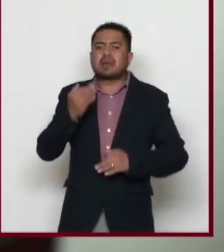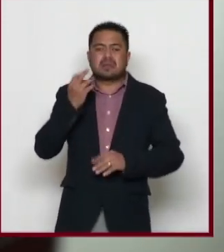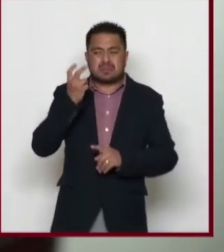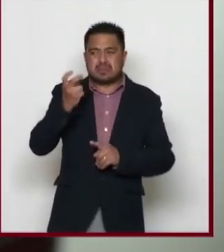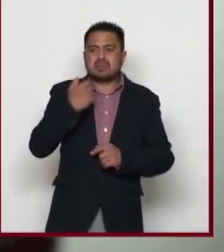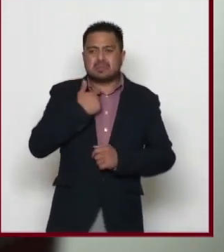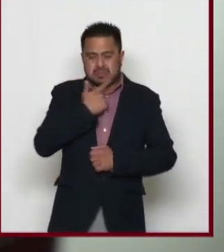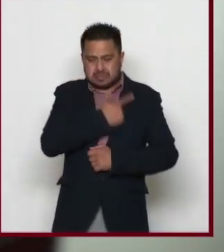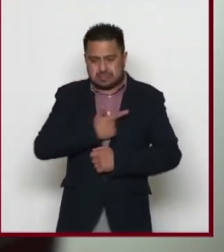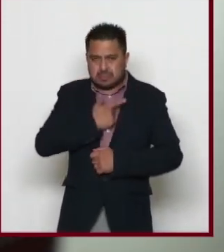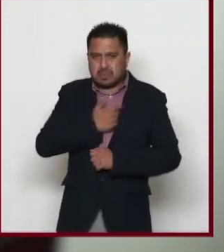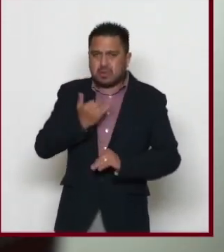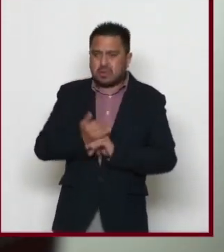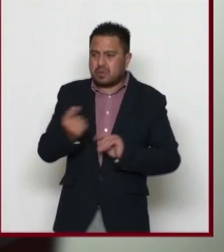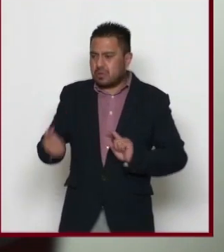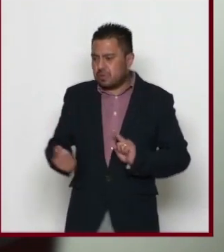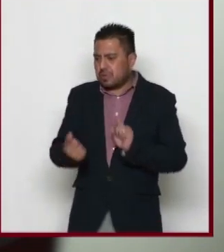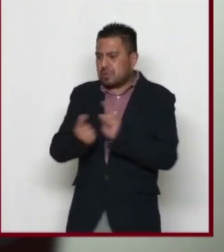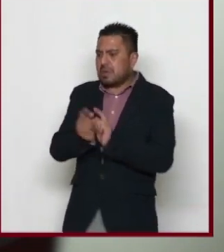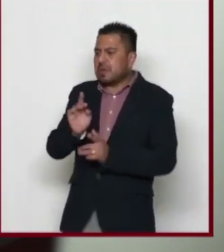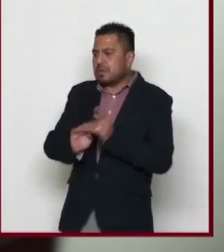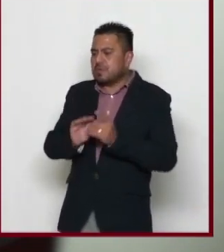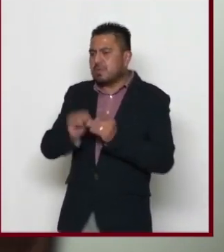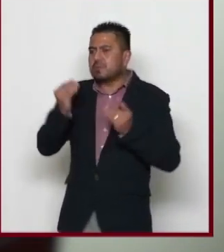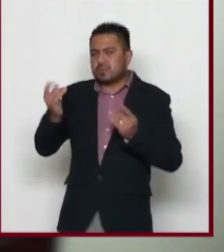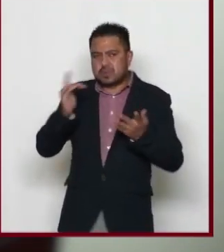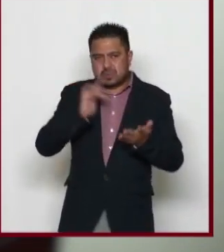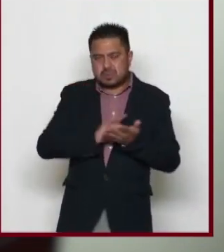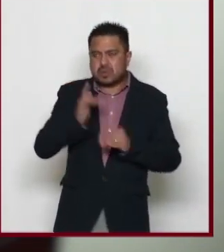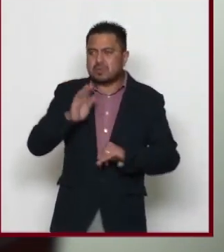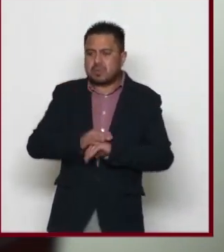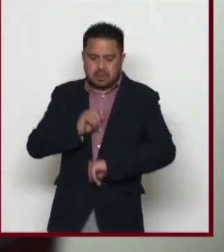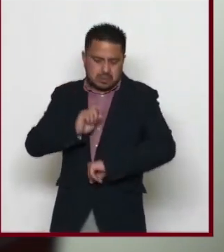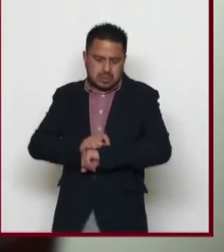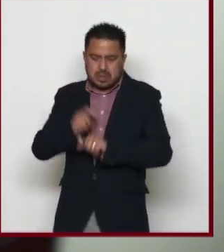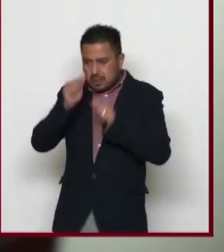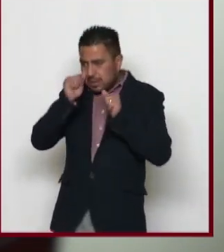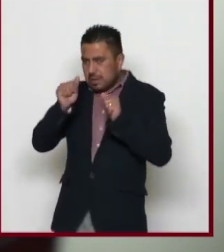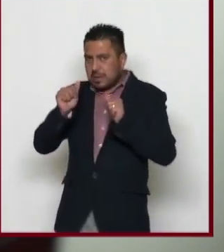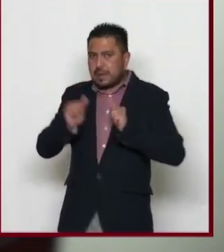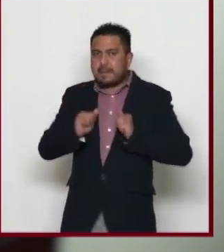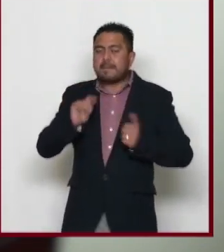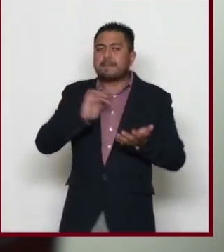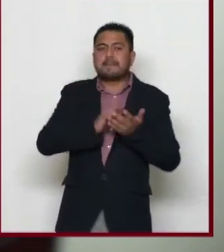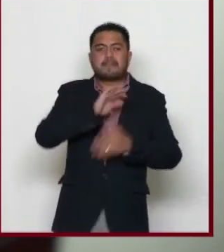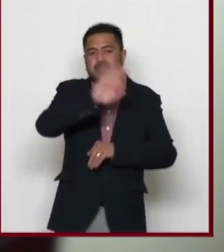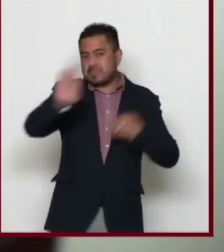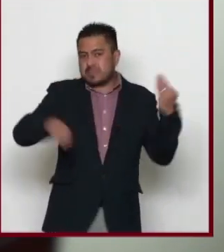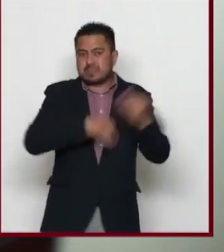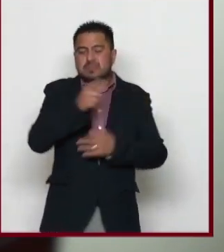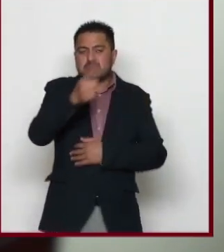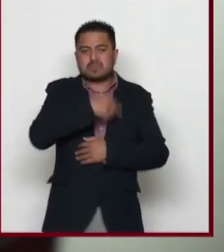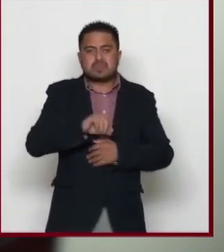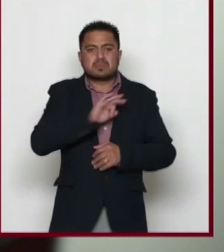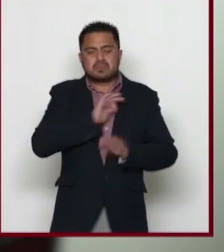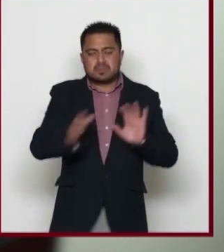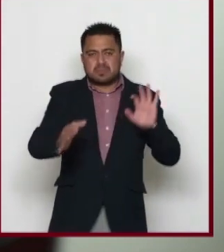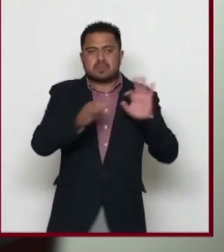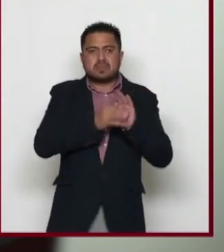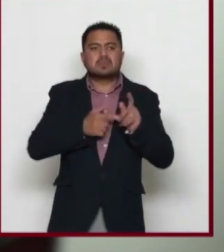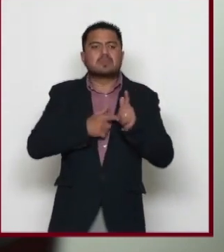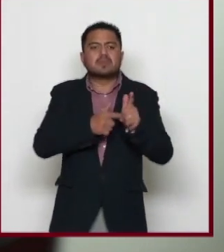historia, sociología, qué padre. Susana, fue un gusto y un placer platicar contigo. Muchas gracias por tu